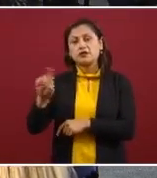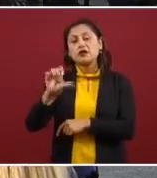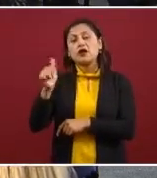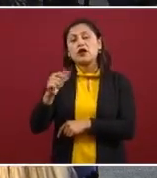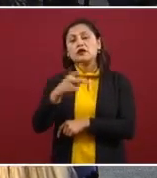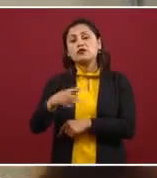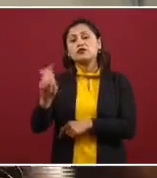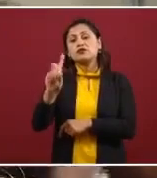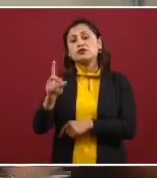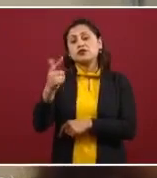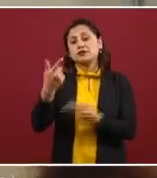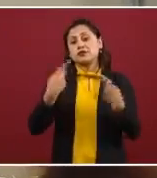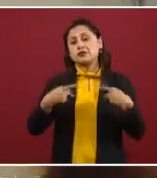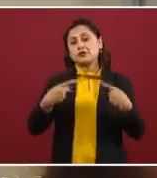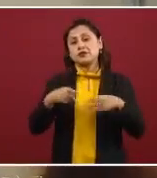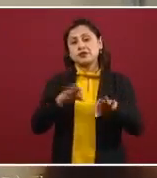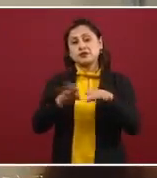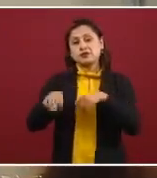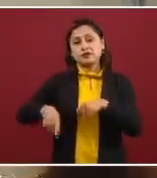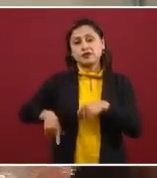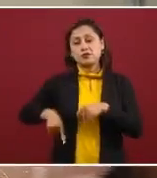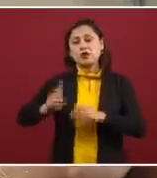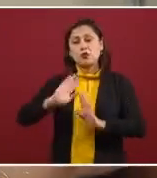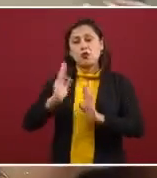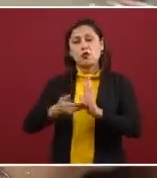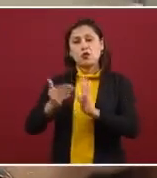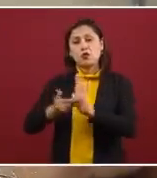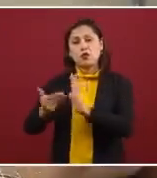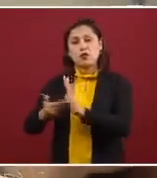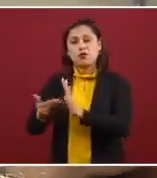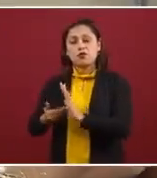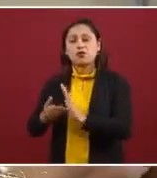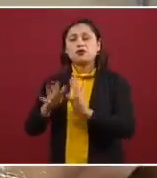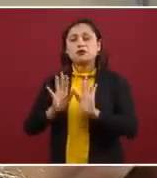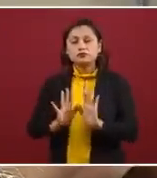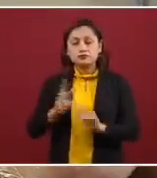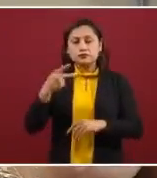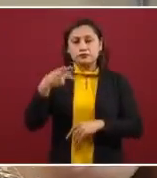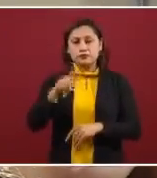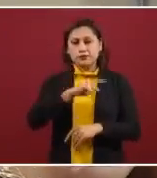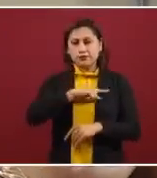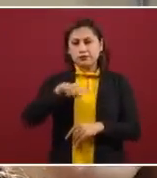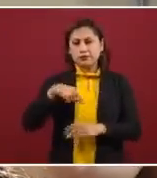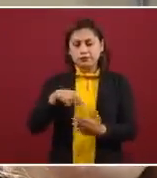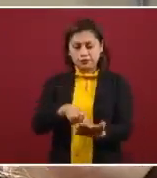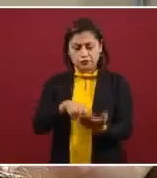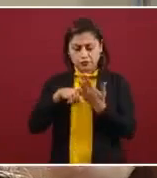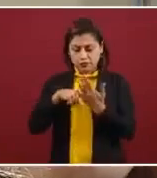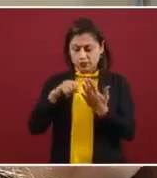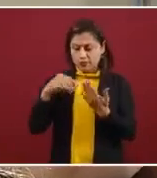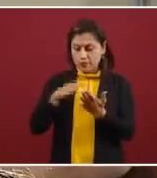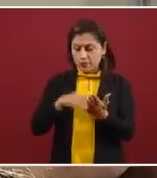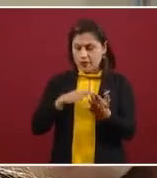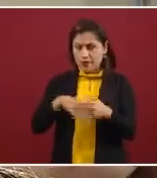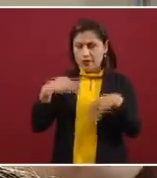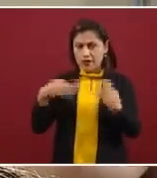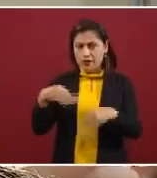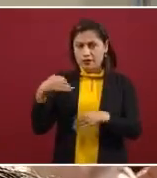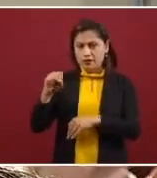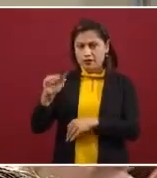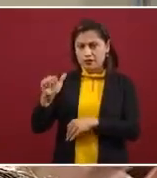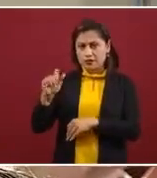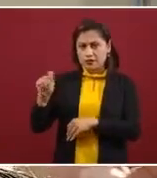servidores públicos por distintas faltas administrativas. Sin embargo, tenemos documentos del SAT, que también ahorita se los voy a hacer llegar,